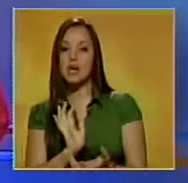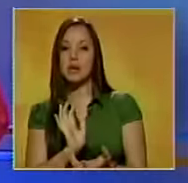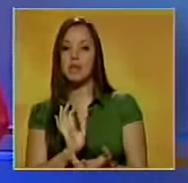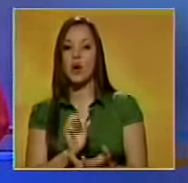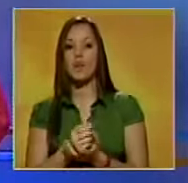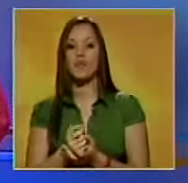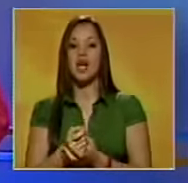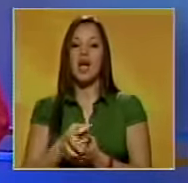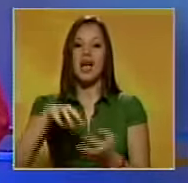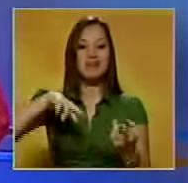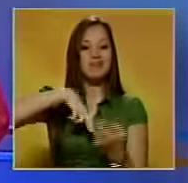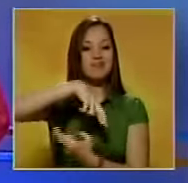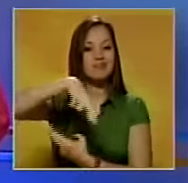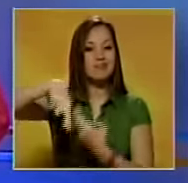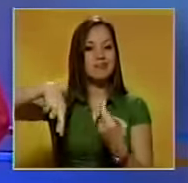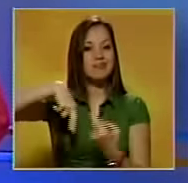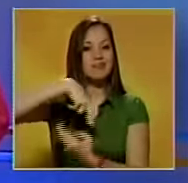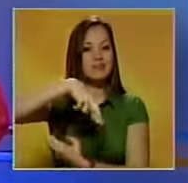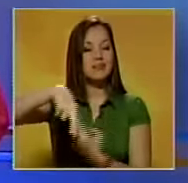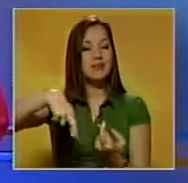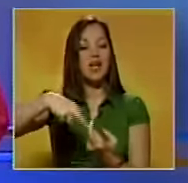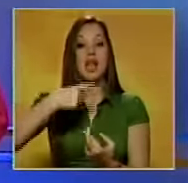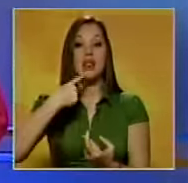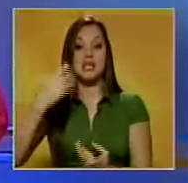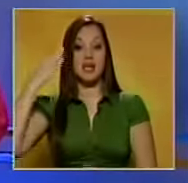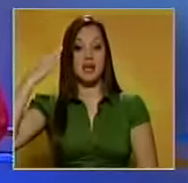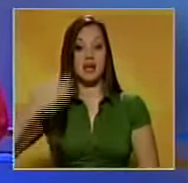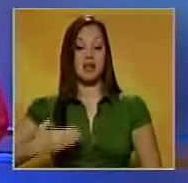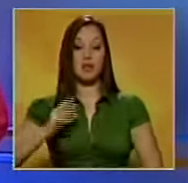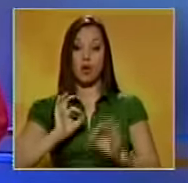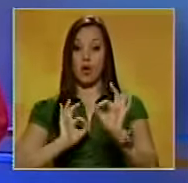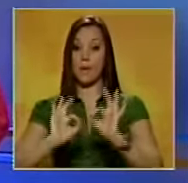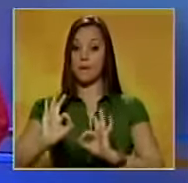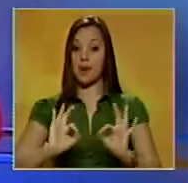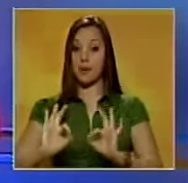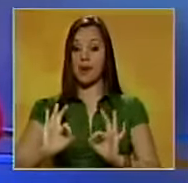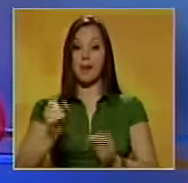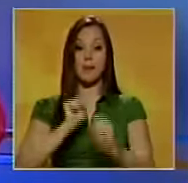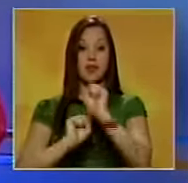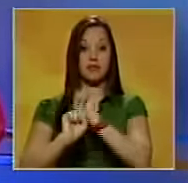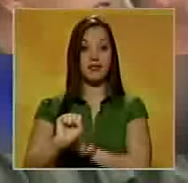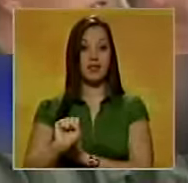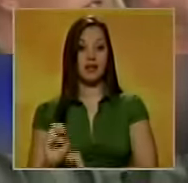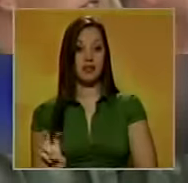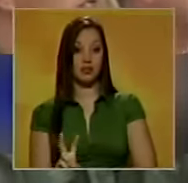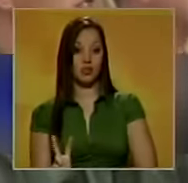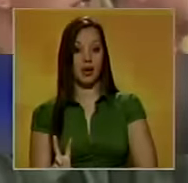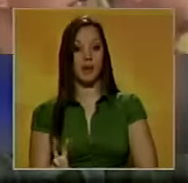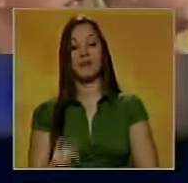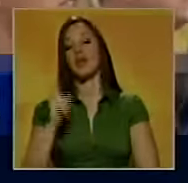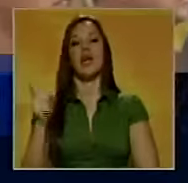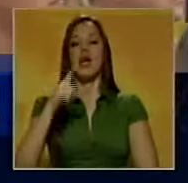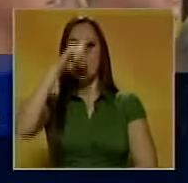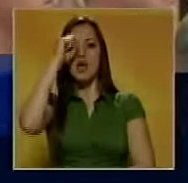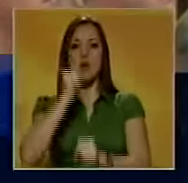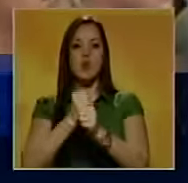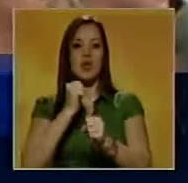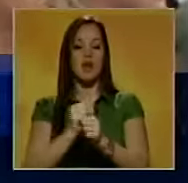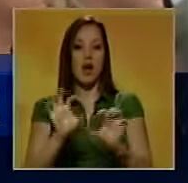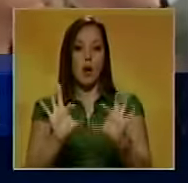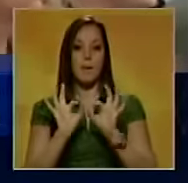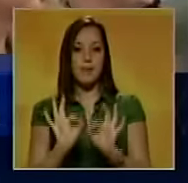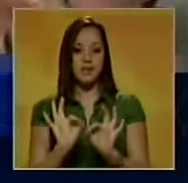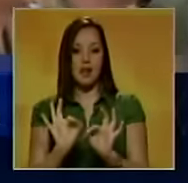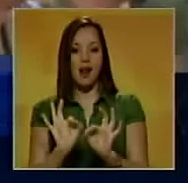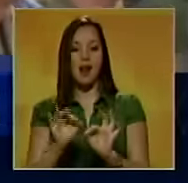Revolución precisó que la Fuerza Armada se encuentra preparada para defender a la patria durante una jornada especial de gobierno de eficiencia